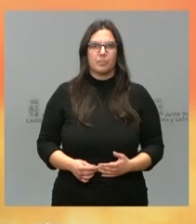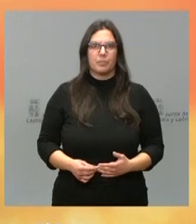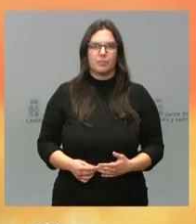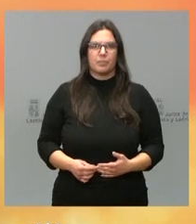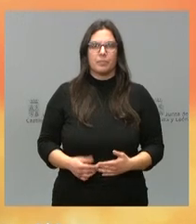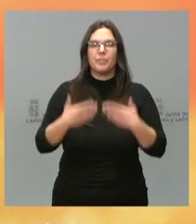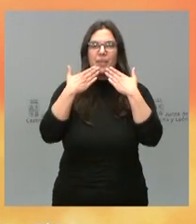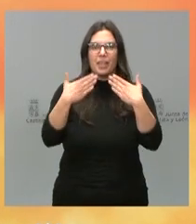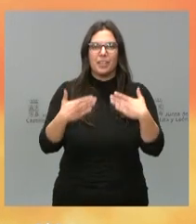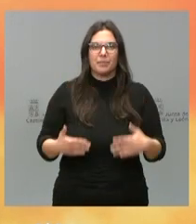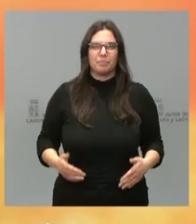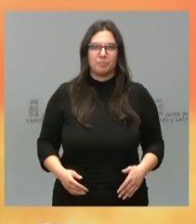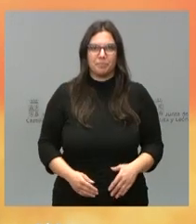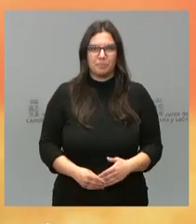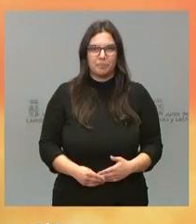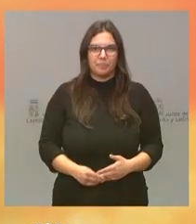Muchas gracias